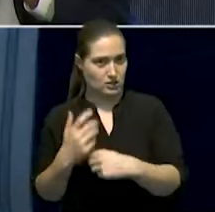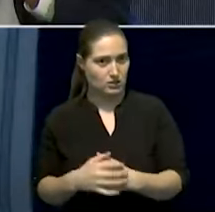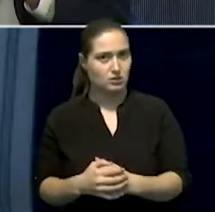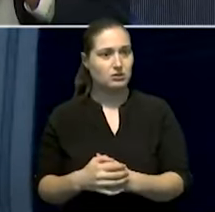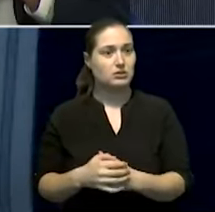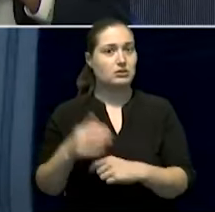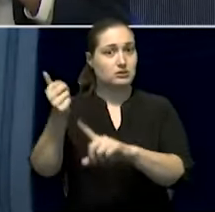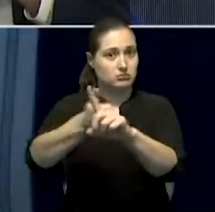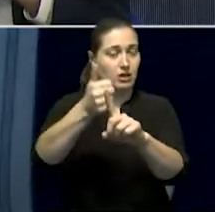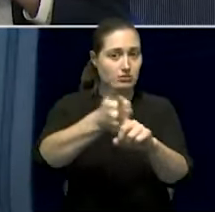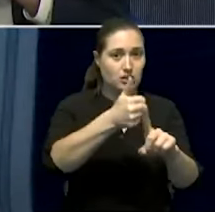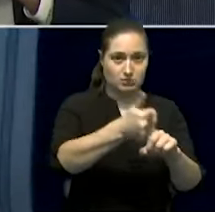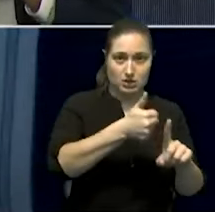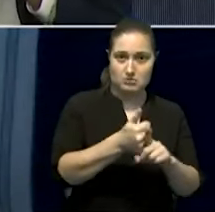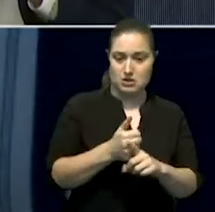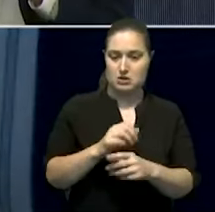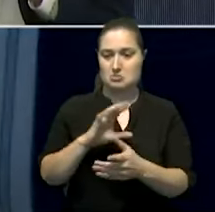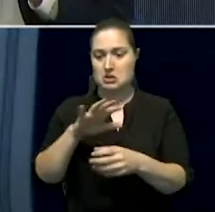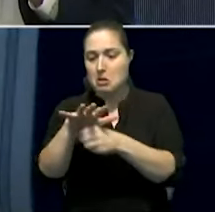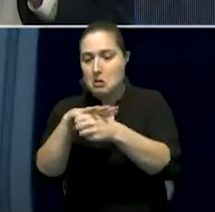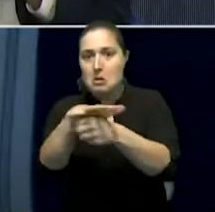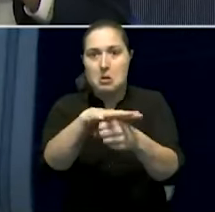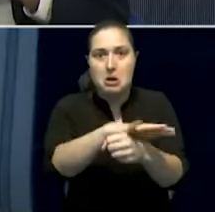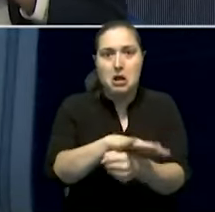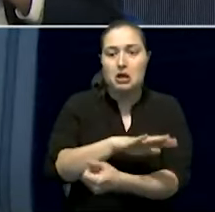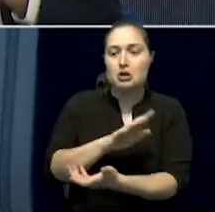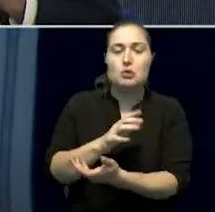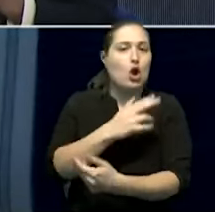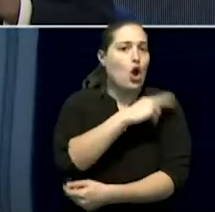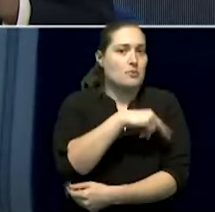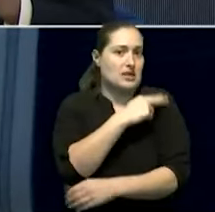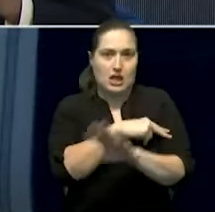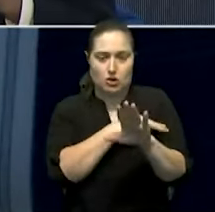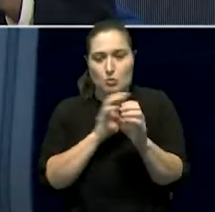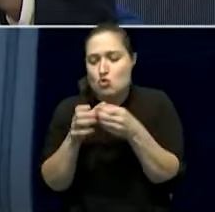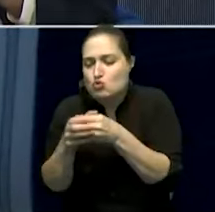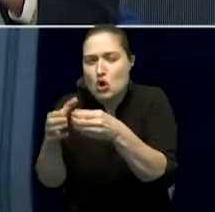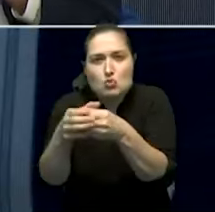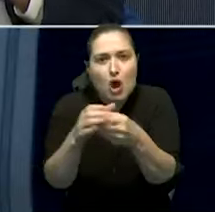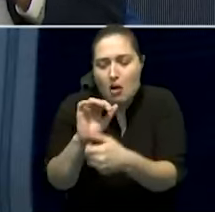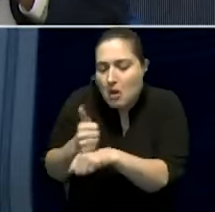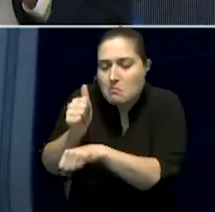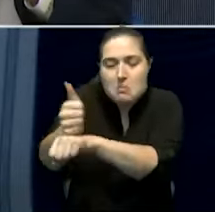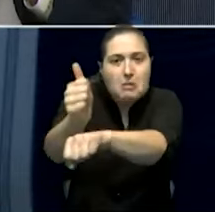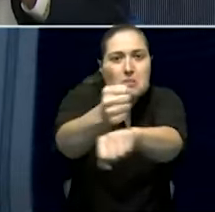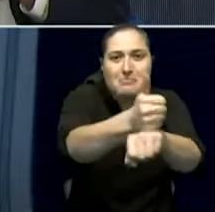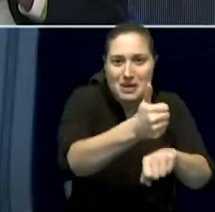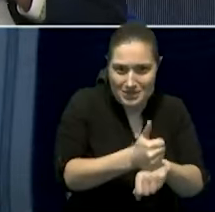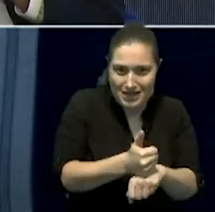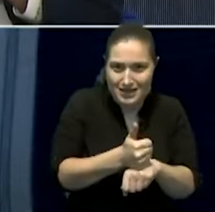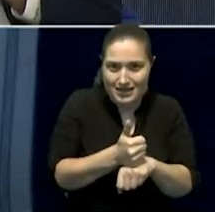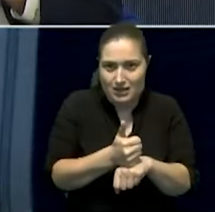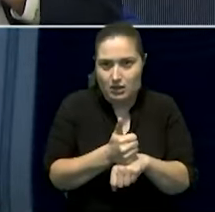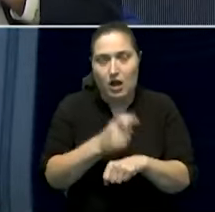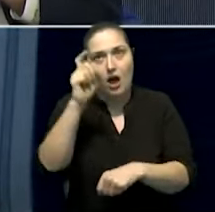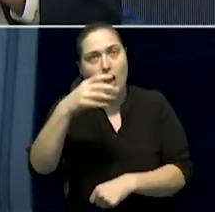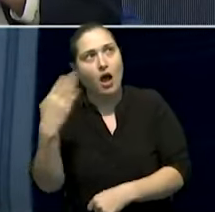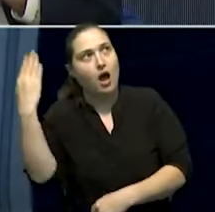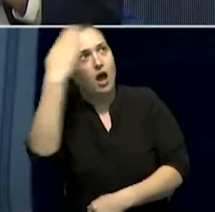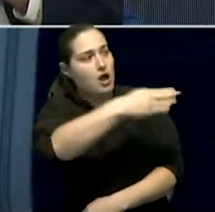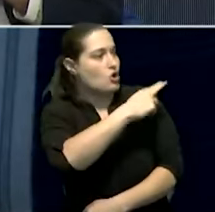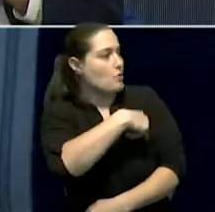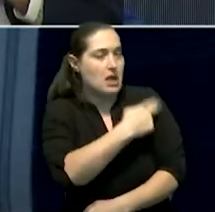pueda haber un centro de atención primaria que va a descongestionar los hospitales y va a abaratar también el sistema